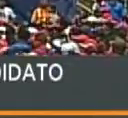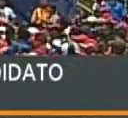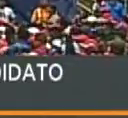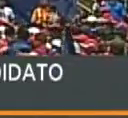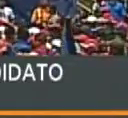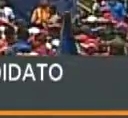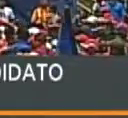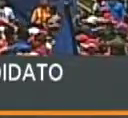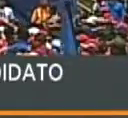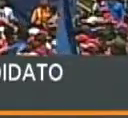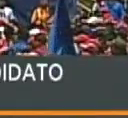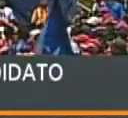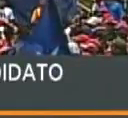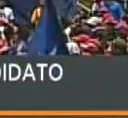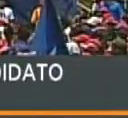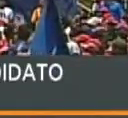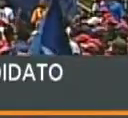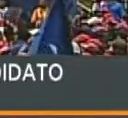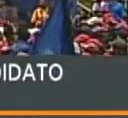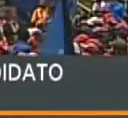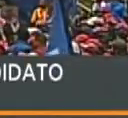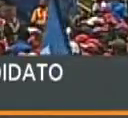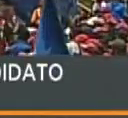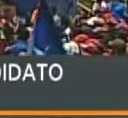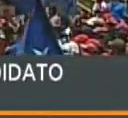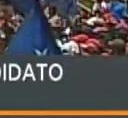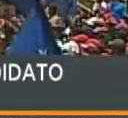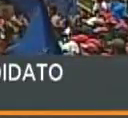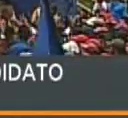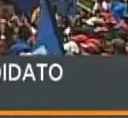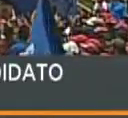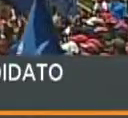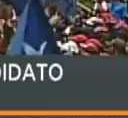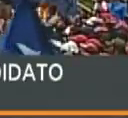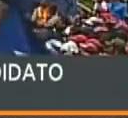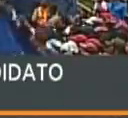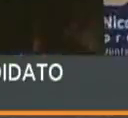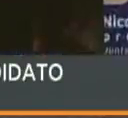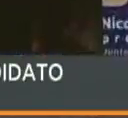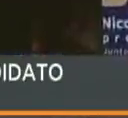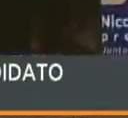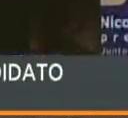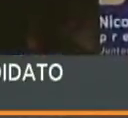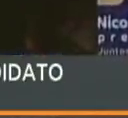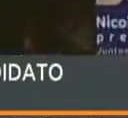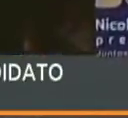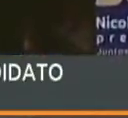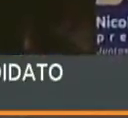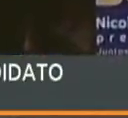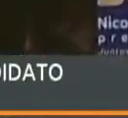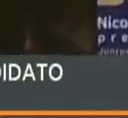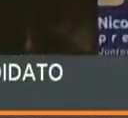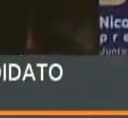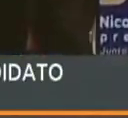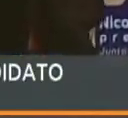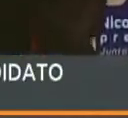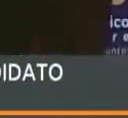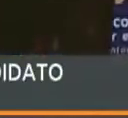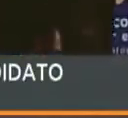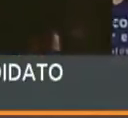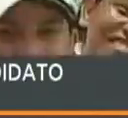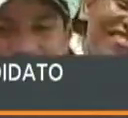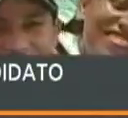¡Bienvenido, presidente Maduro! En Amazonas gana el presidente Maduro. Con ustedes,